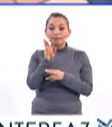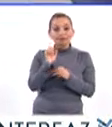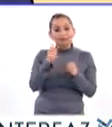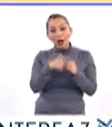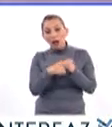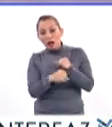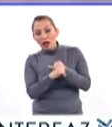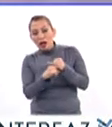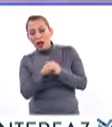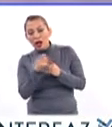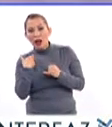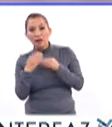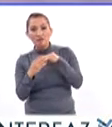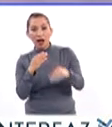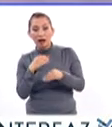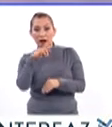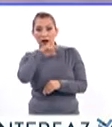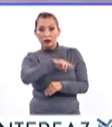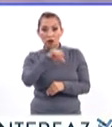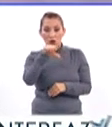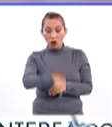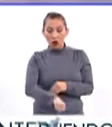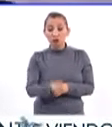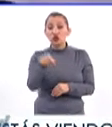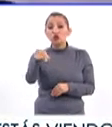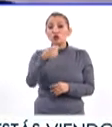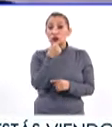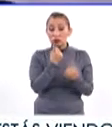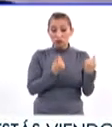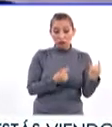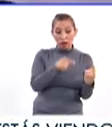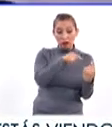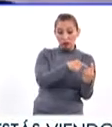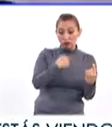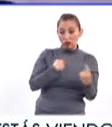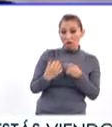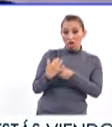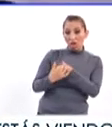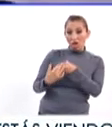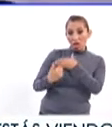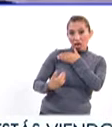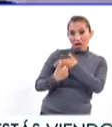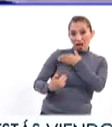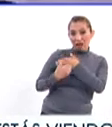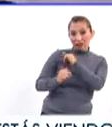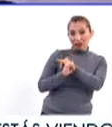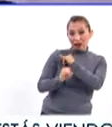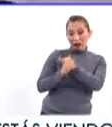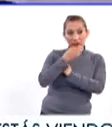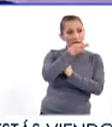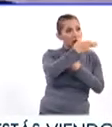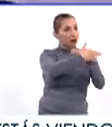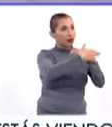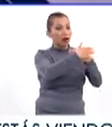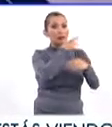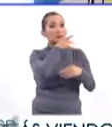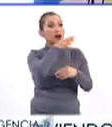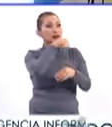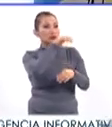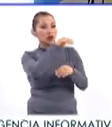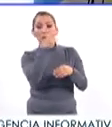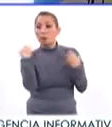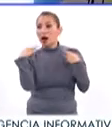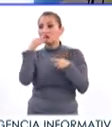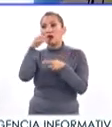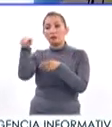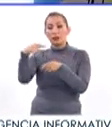redes sociales y mensajería instantánea. Si eres menor de edad y has sufrido acoso cibernético, coméntaselo a tus padres o